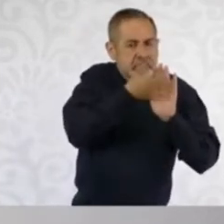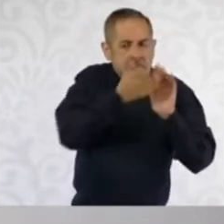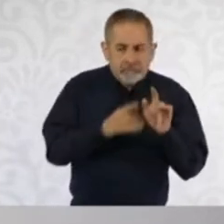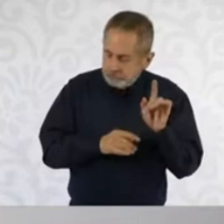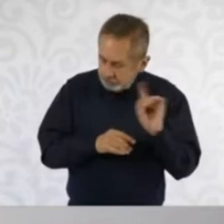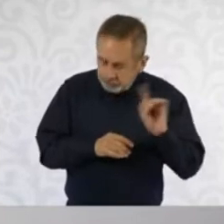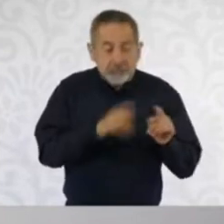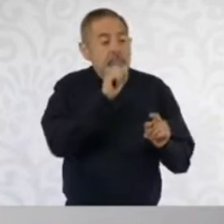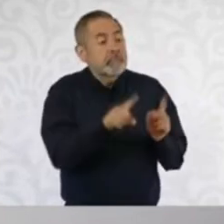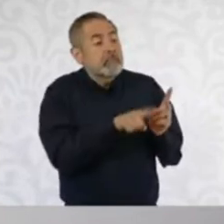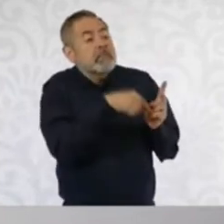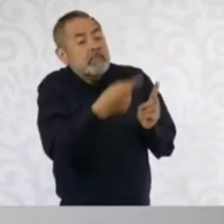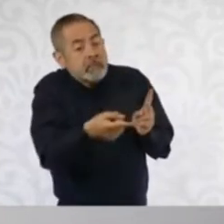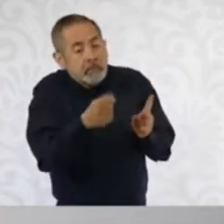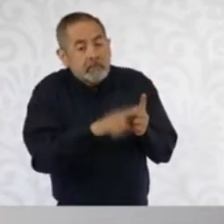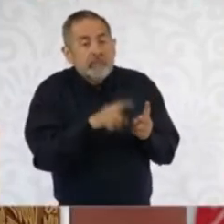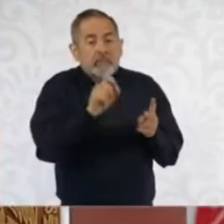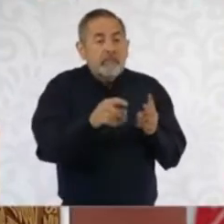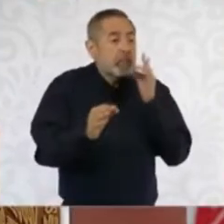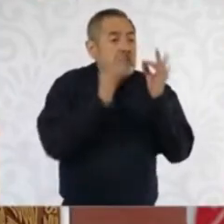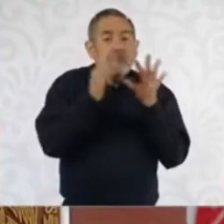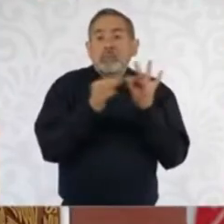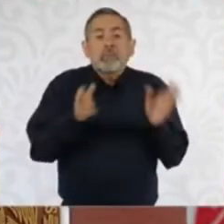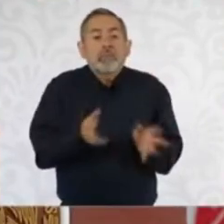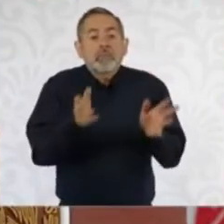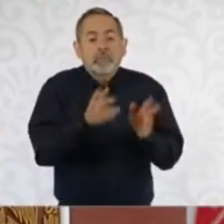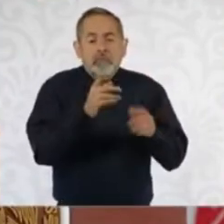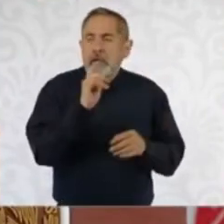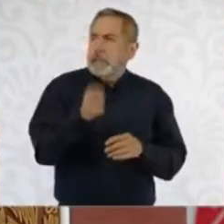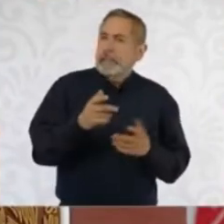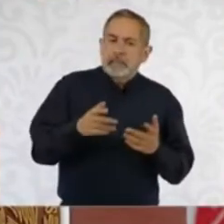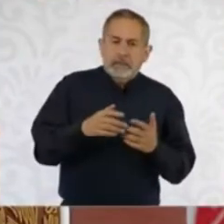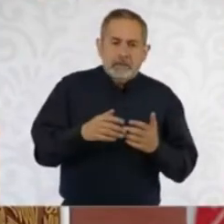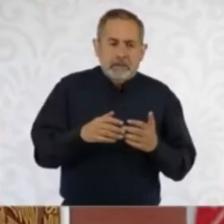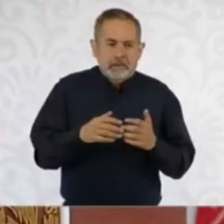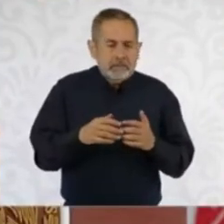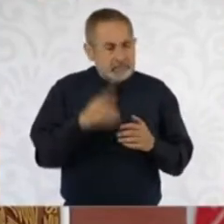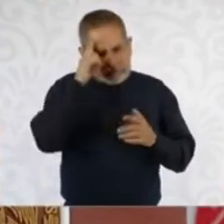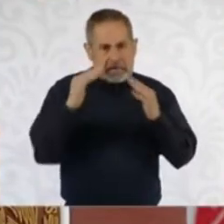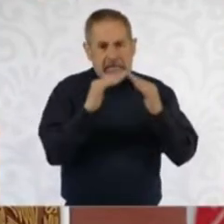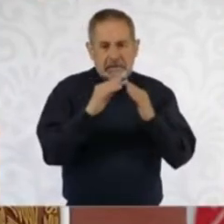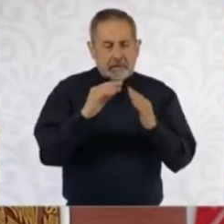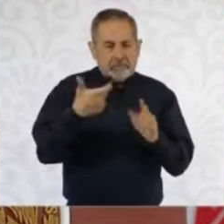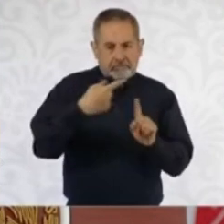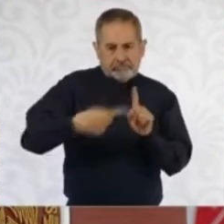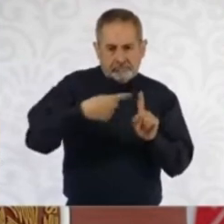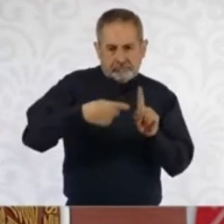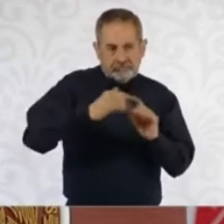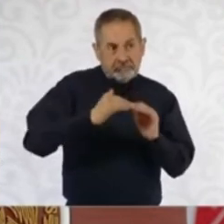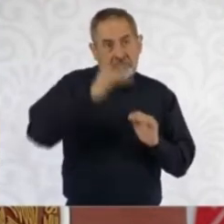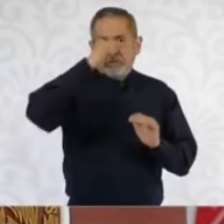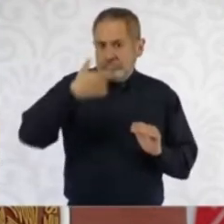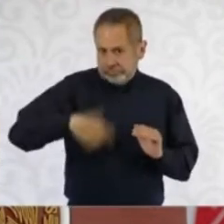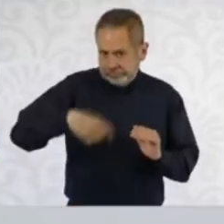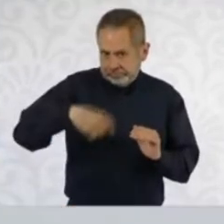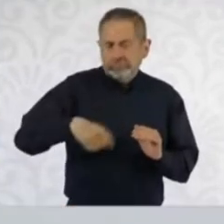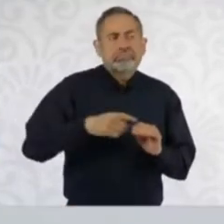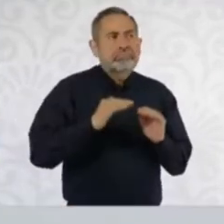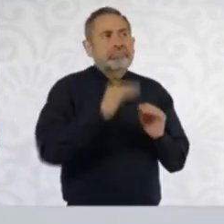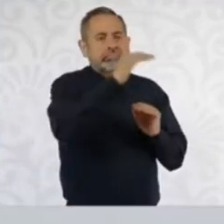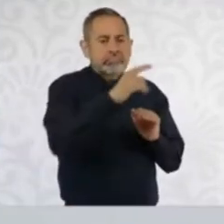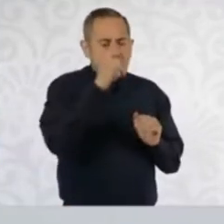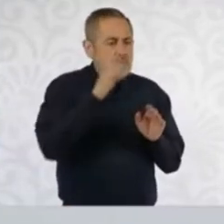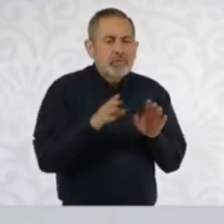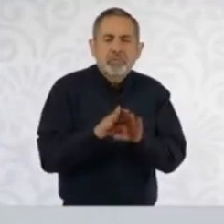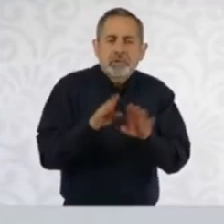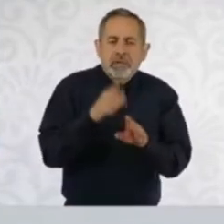se promovió mucho la vivienda de, digamos, nivel medio alto y alto, con el